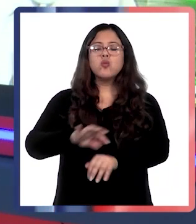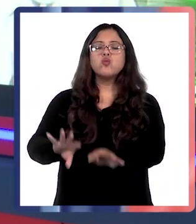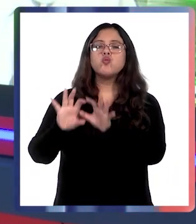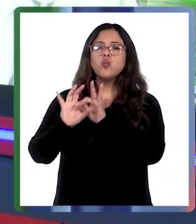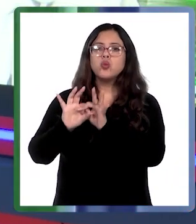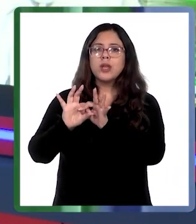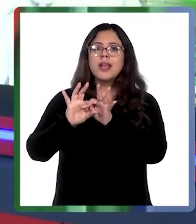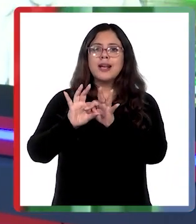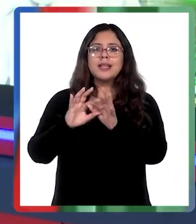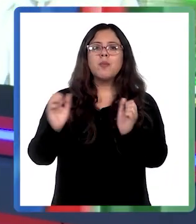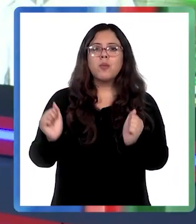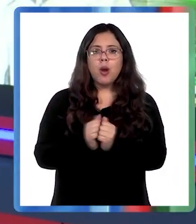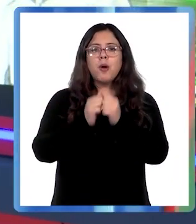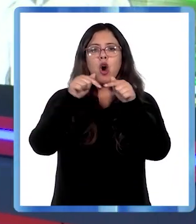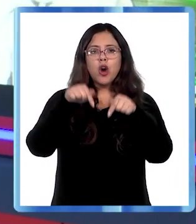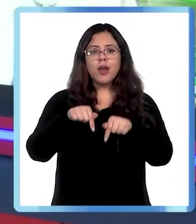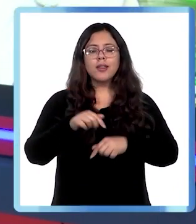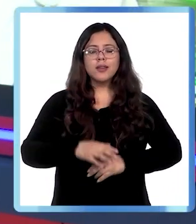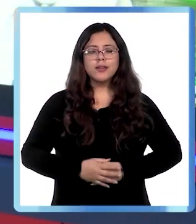hoy día.